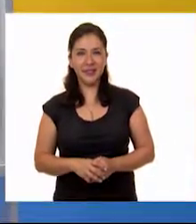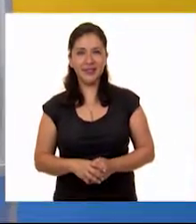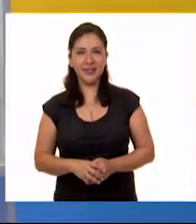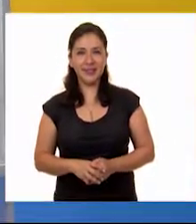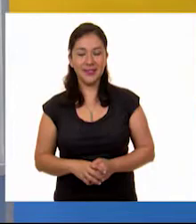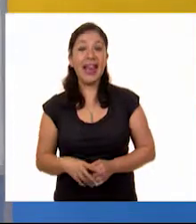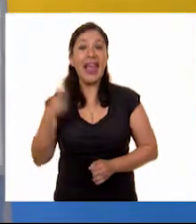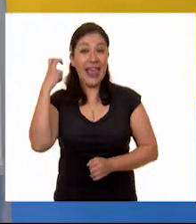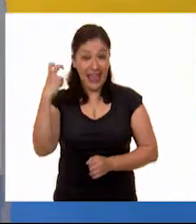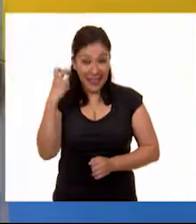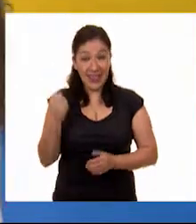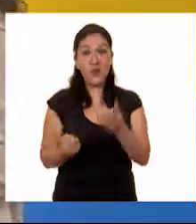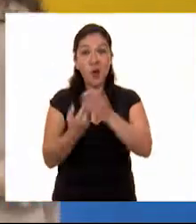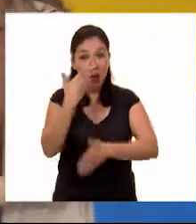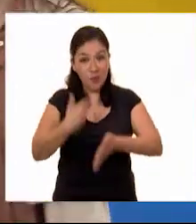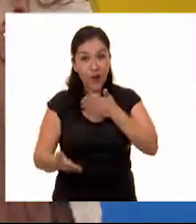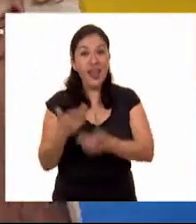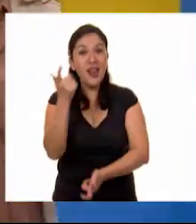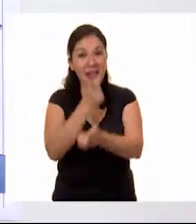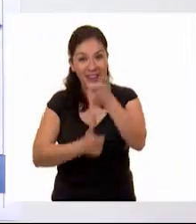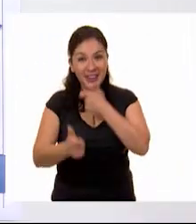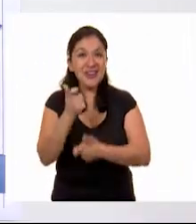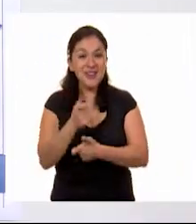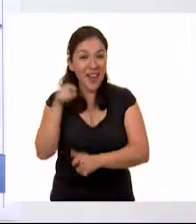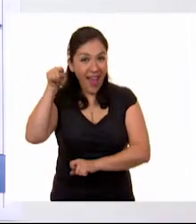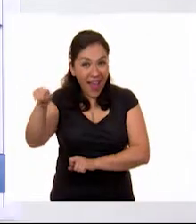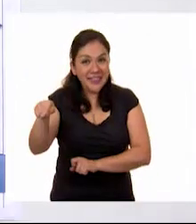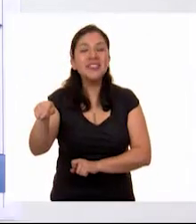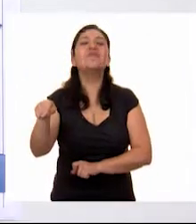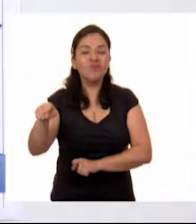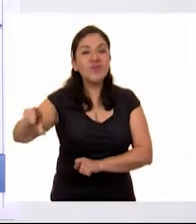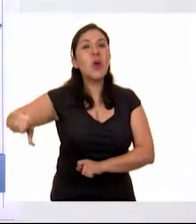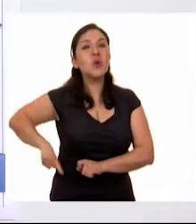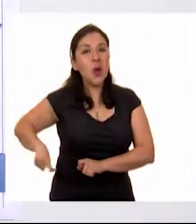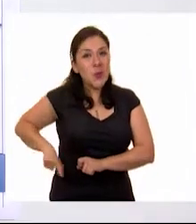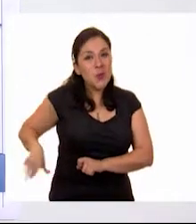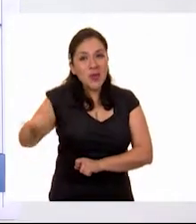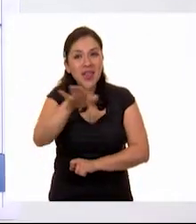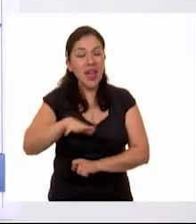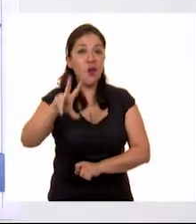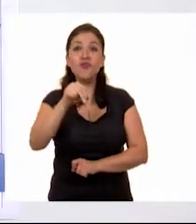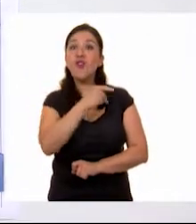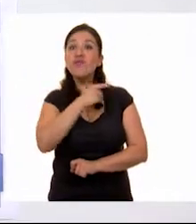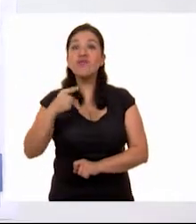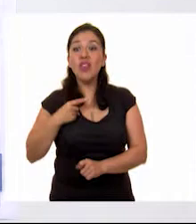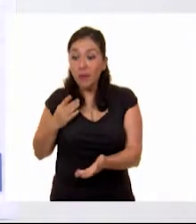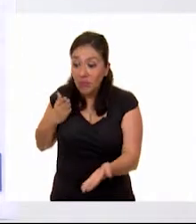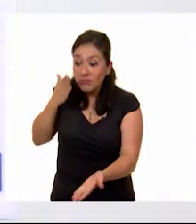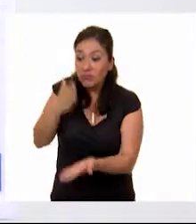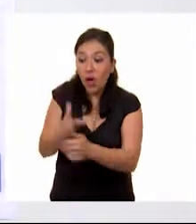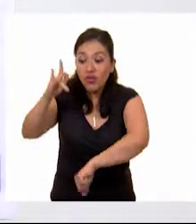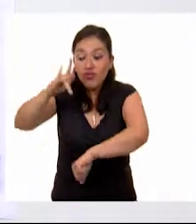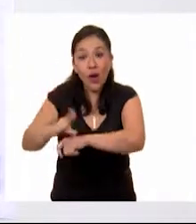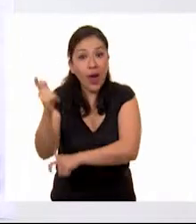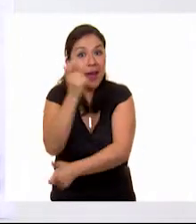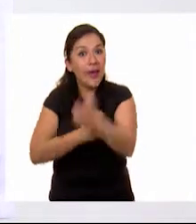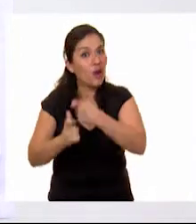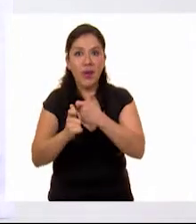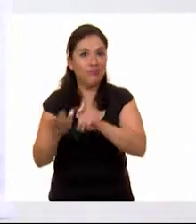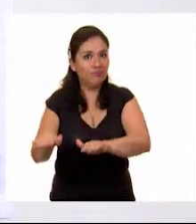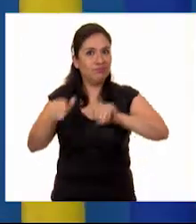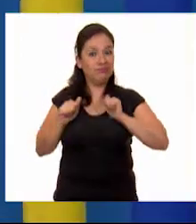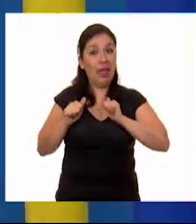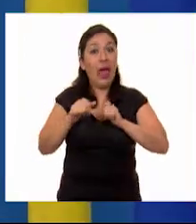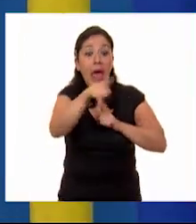En este nuevo modelo económico, los gobiernos no deben intervenir en la economía y las empresas